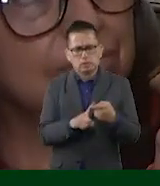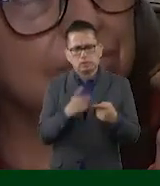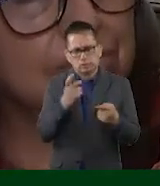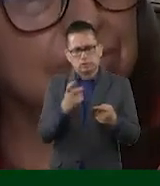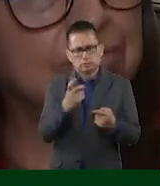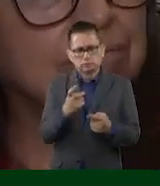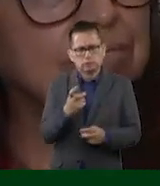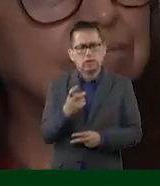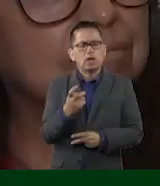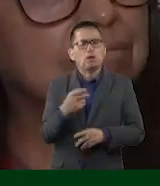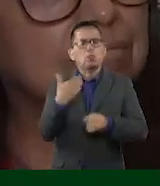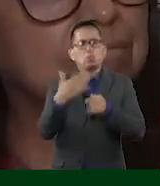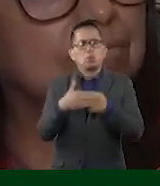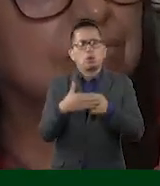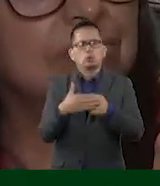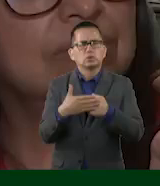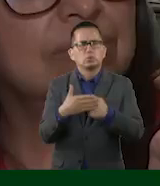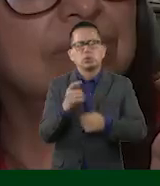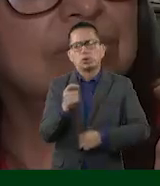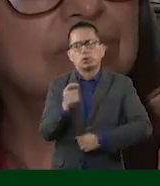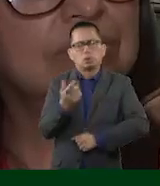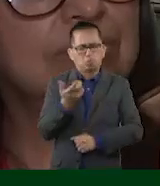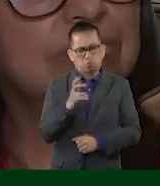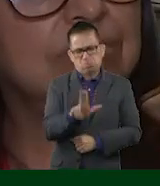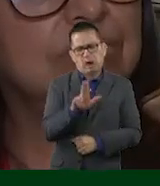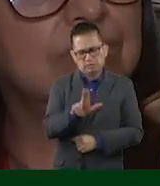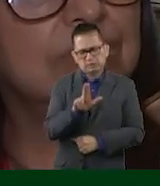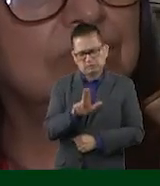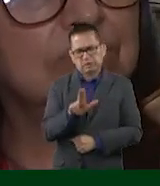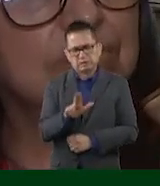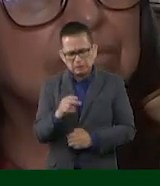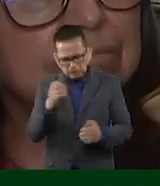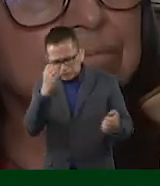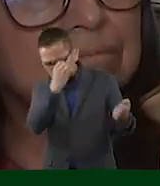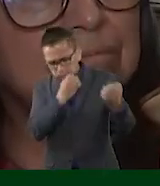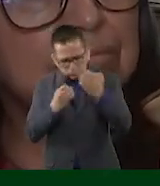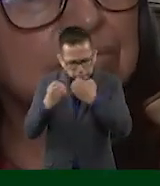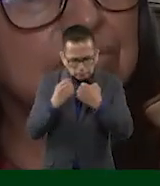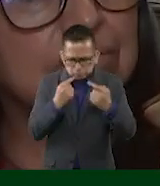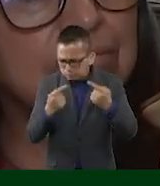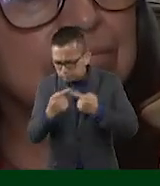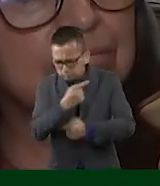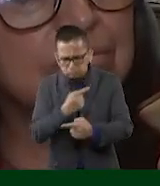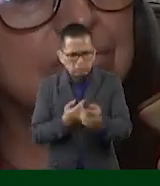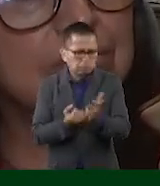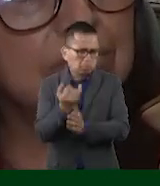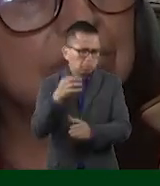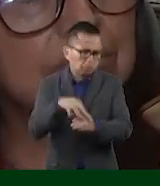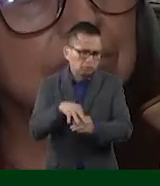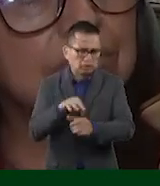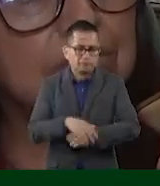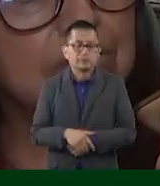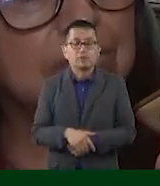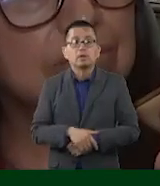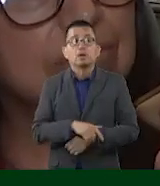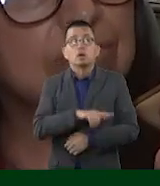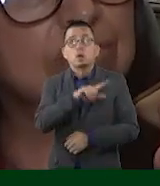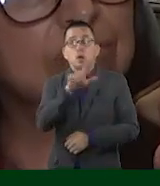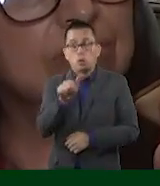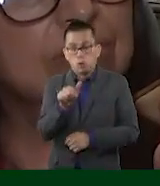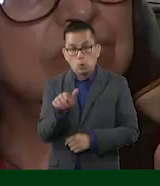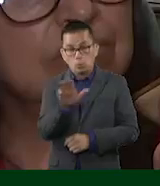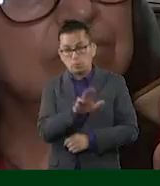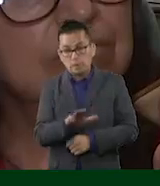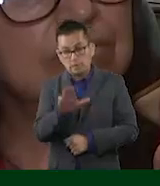la vamos a sacar el próximo, a deliberar y en su caso a votar el próximo martes. Y el miércoles una